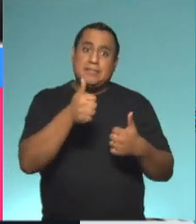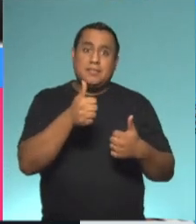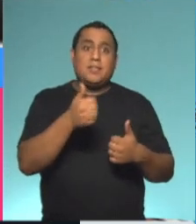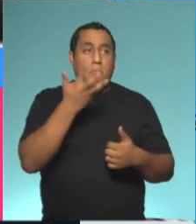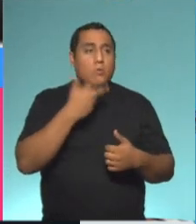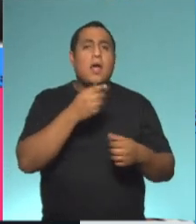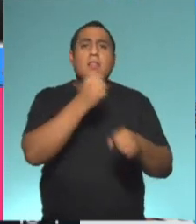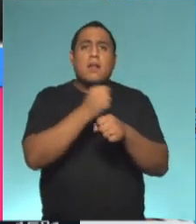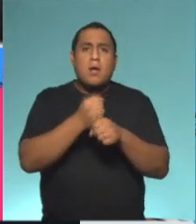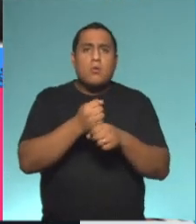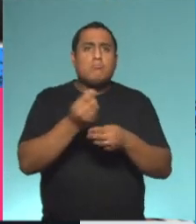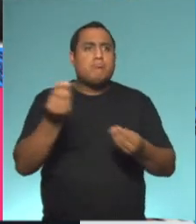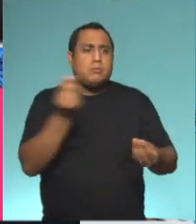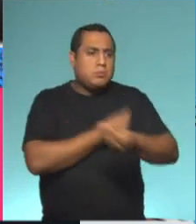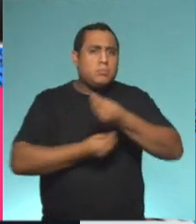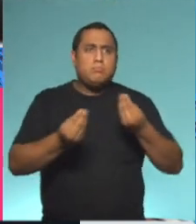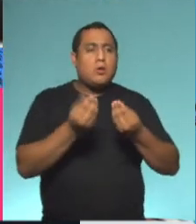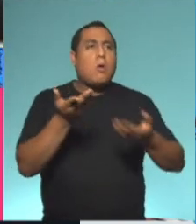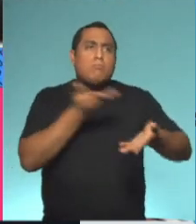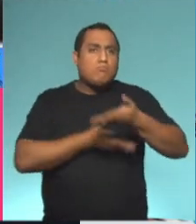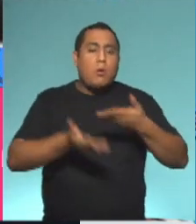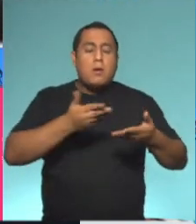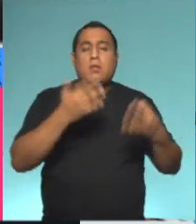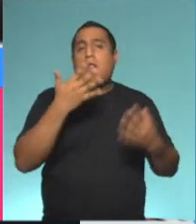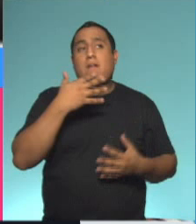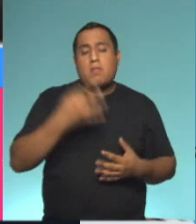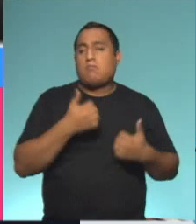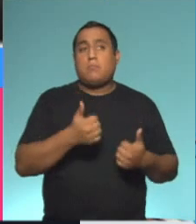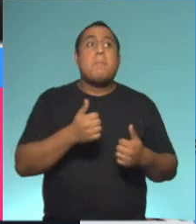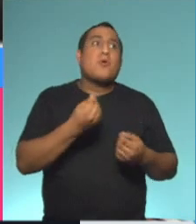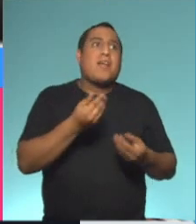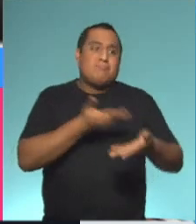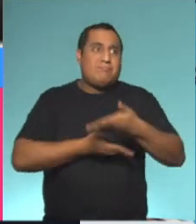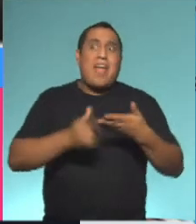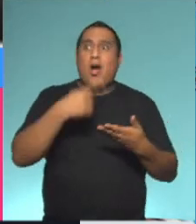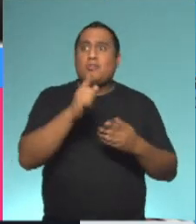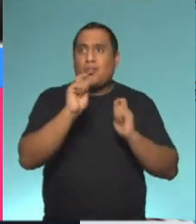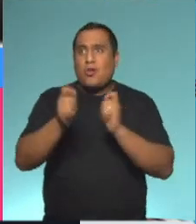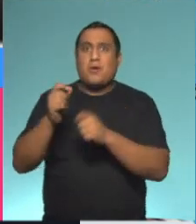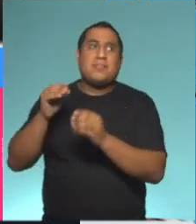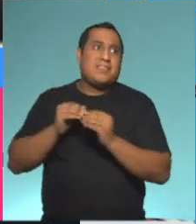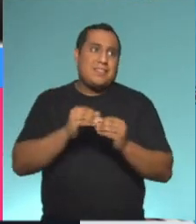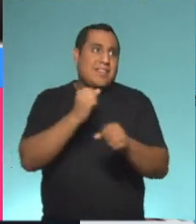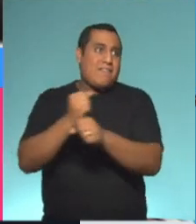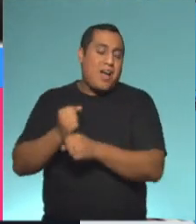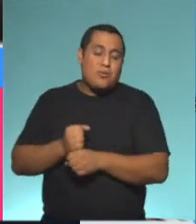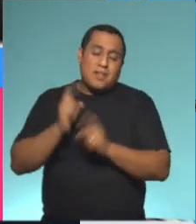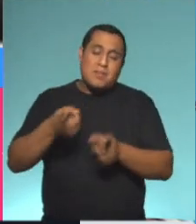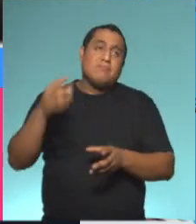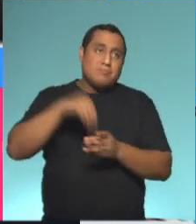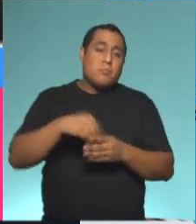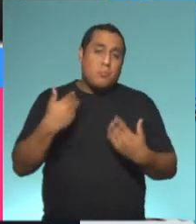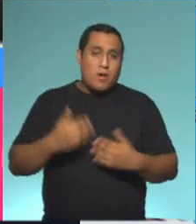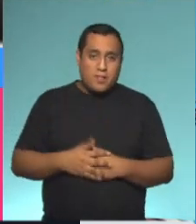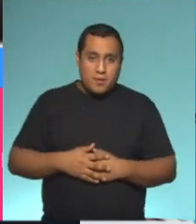elencos rotativos, me parece fantástico, porque de verdad, como vos bien decías, le va a dar oportunidad a otros compañeras y compañeros que puedan también sumarse en otras